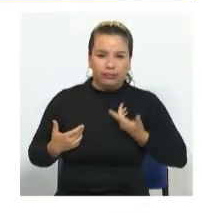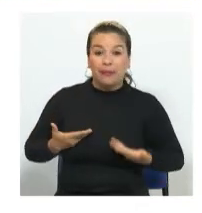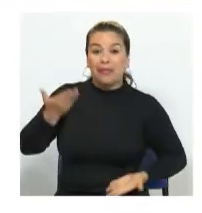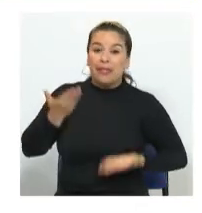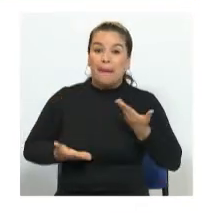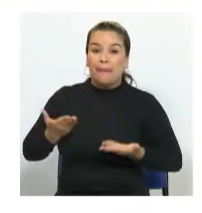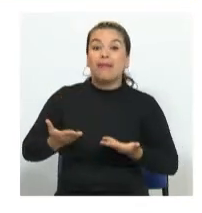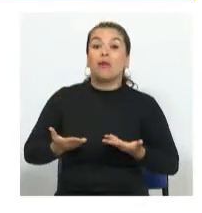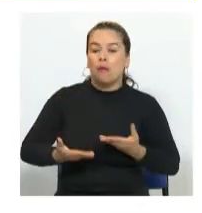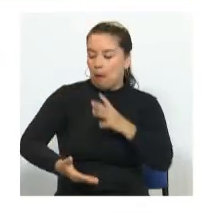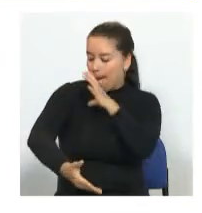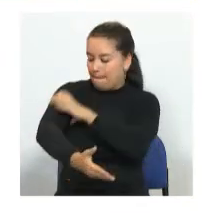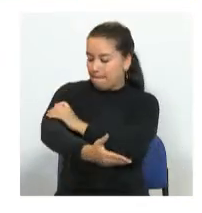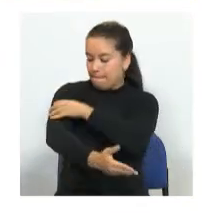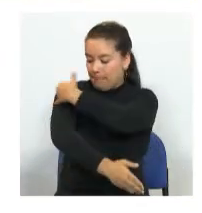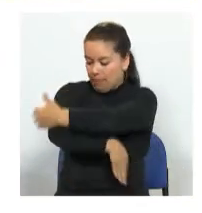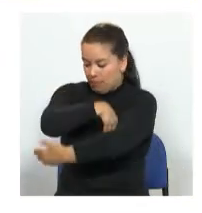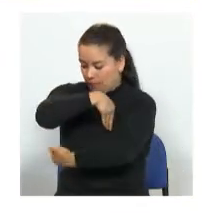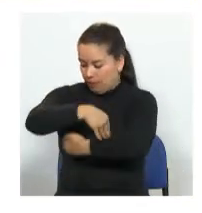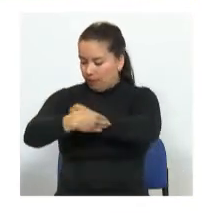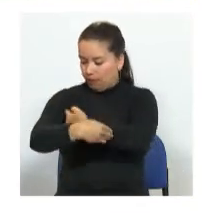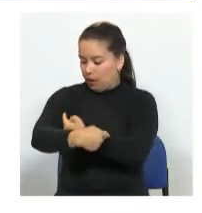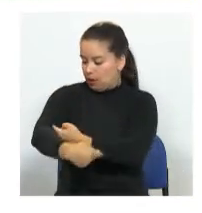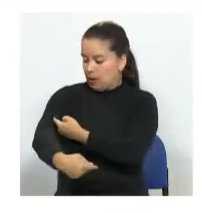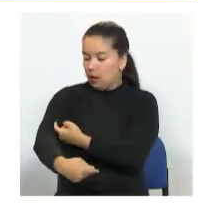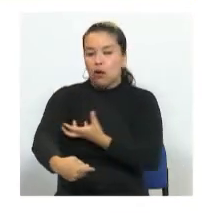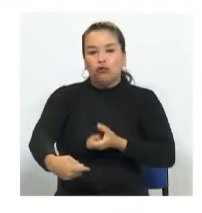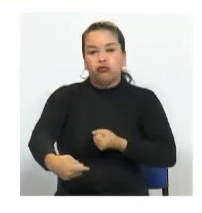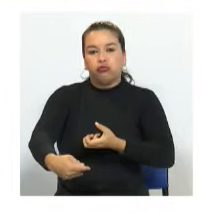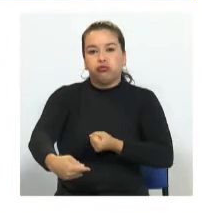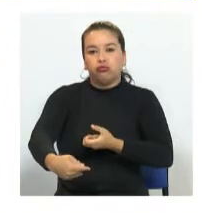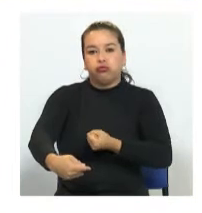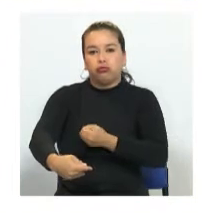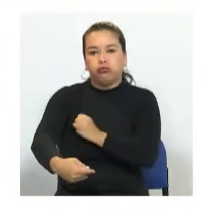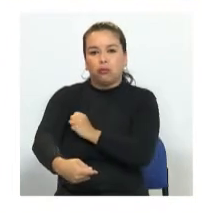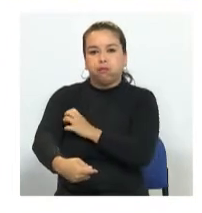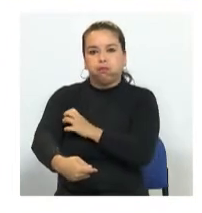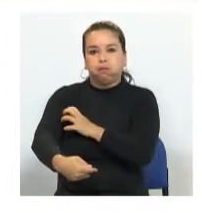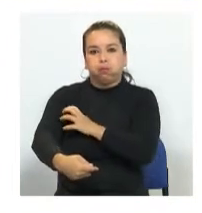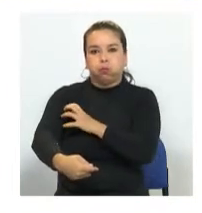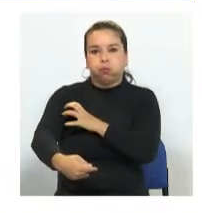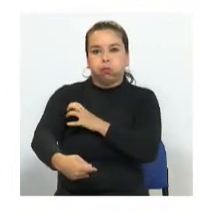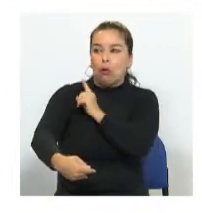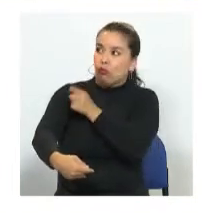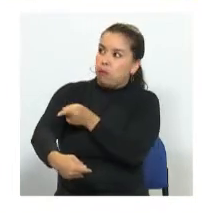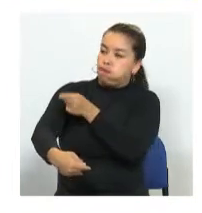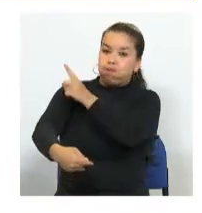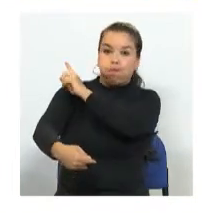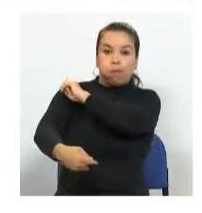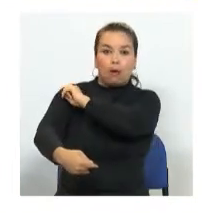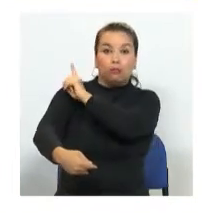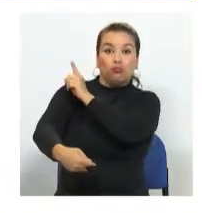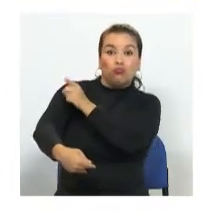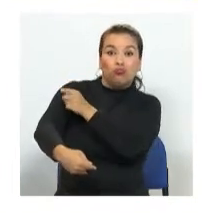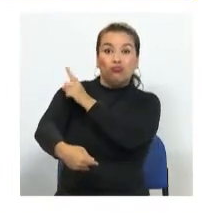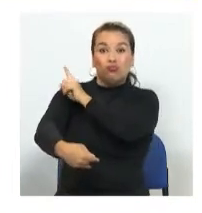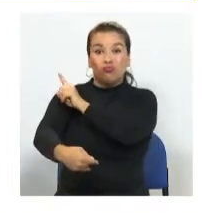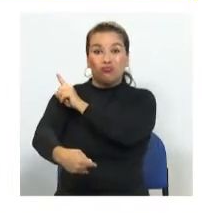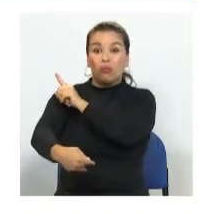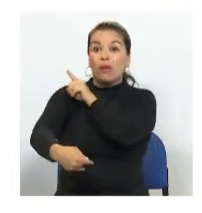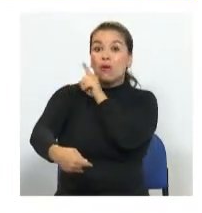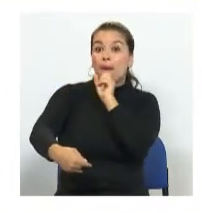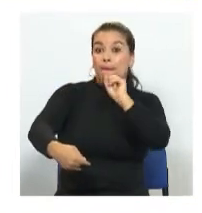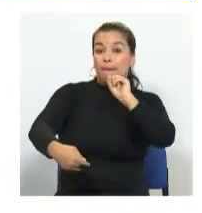brazo o es medida en una pierna, generalmente es medida en el brazo, tiene una presión inicial que se llama la